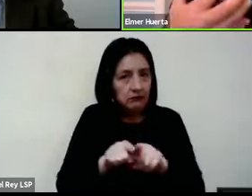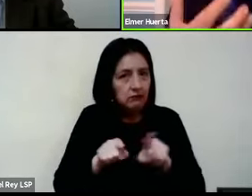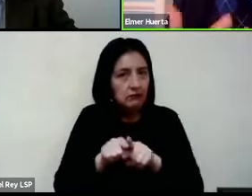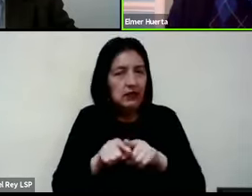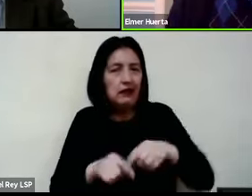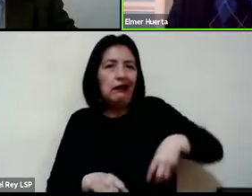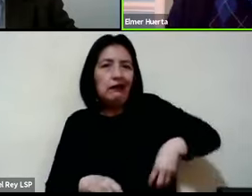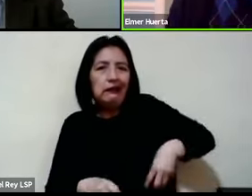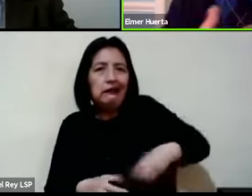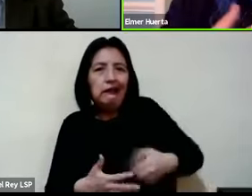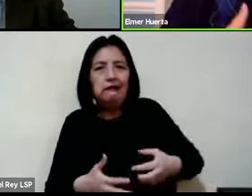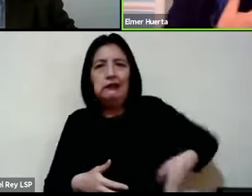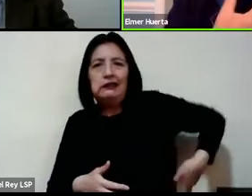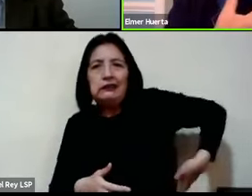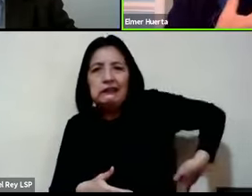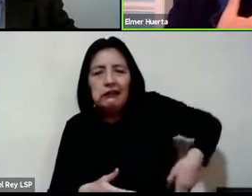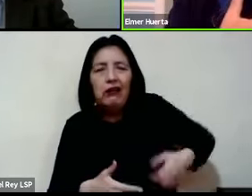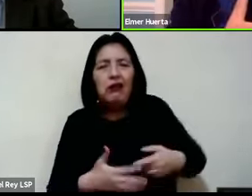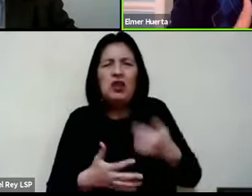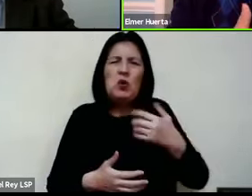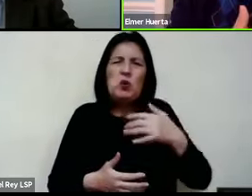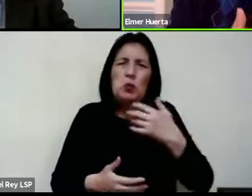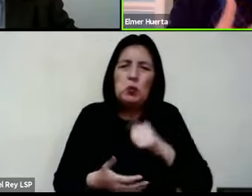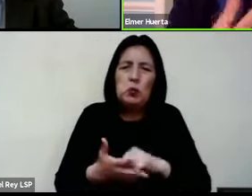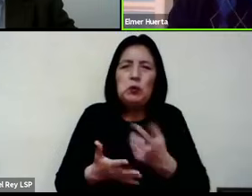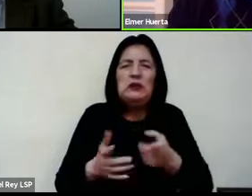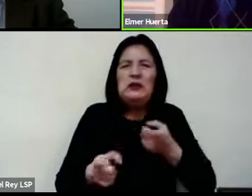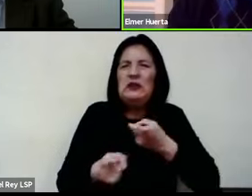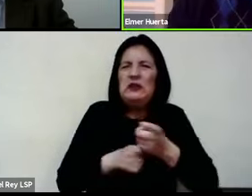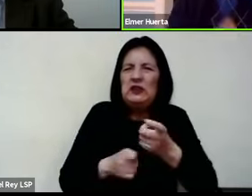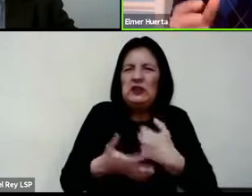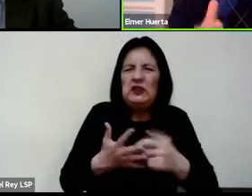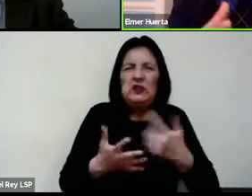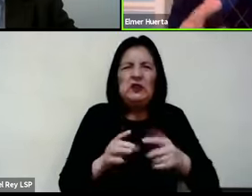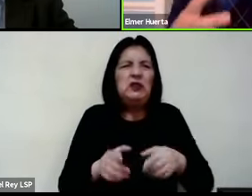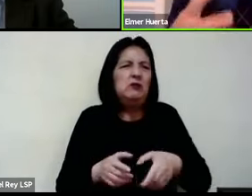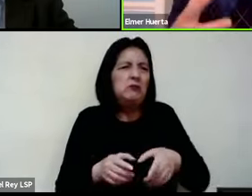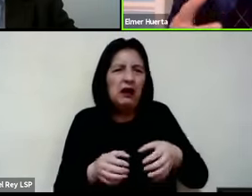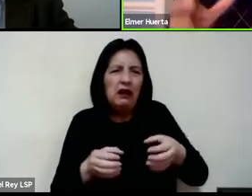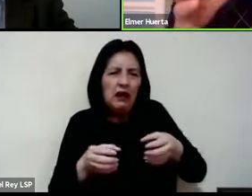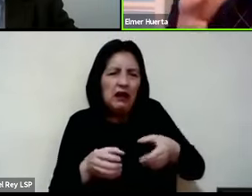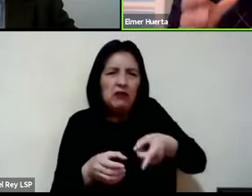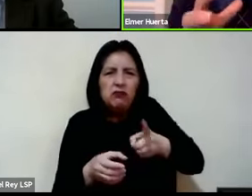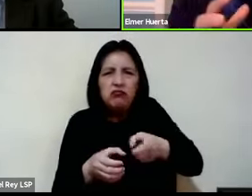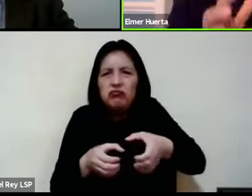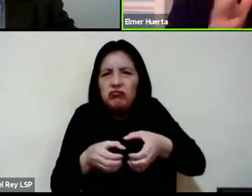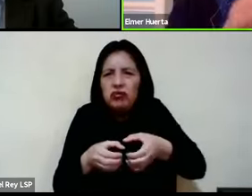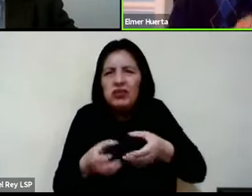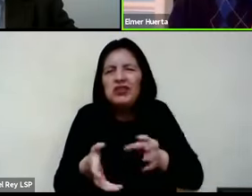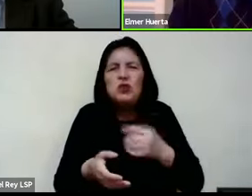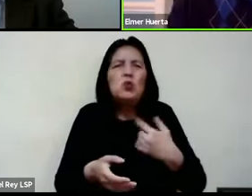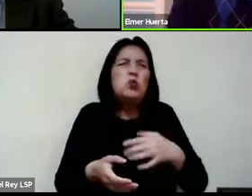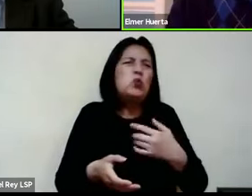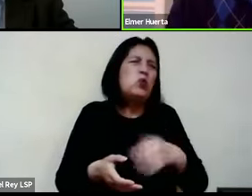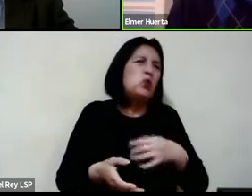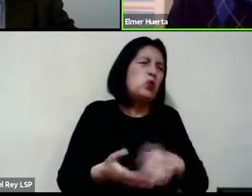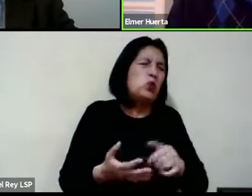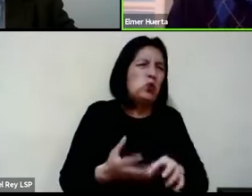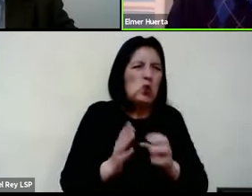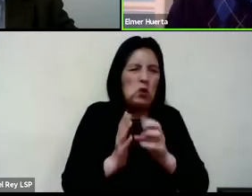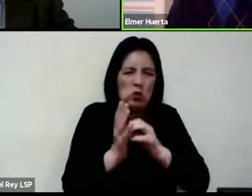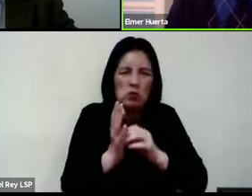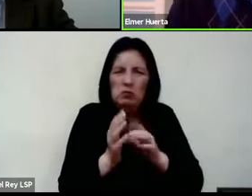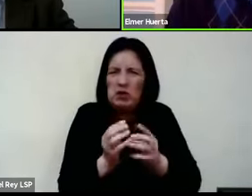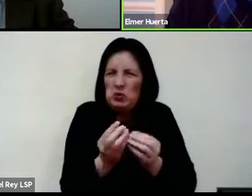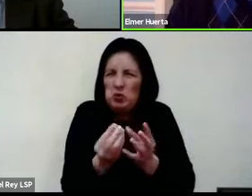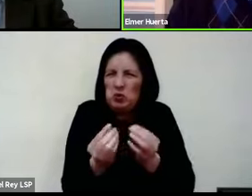hígado, a los riñones, ataca a los testículos, es decir, es un virus